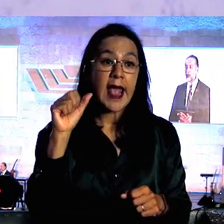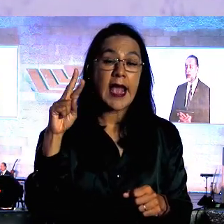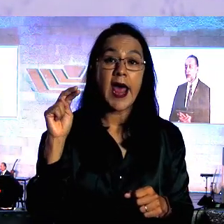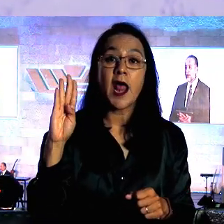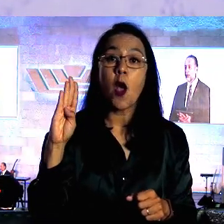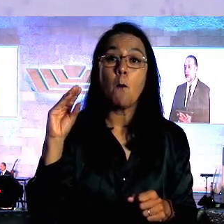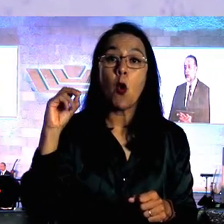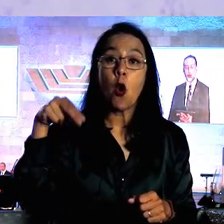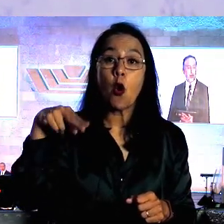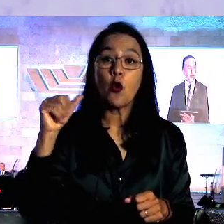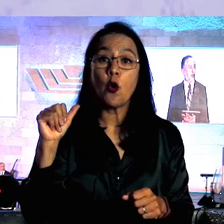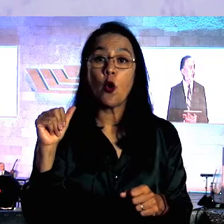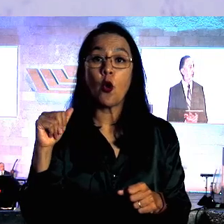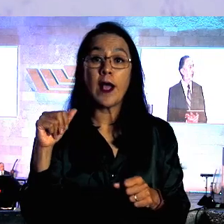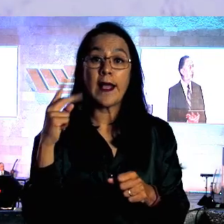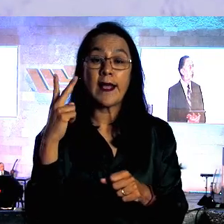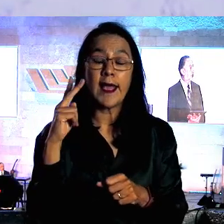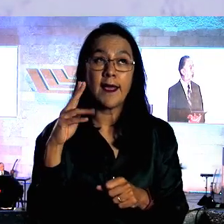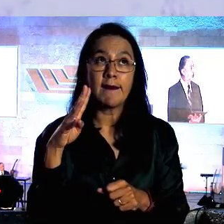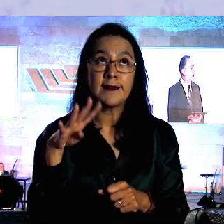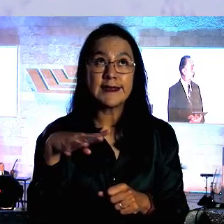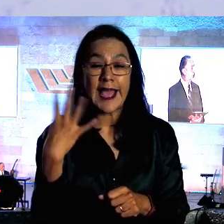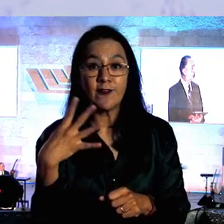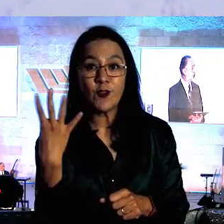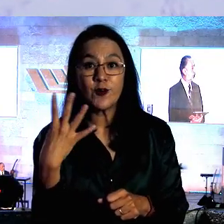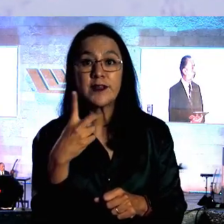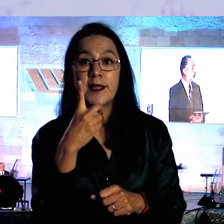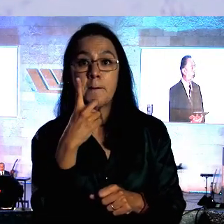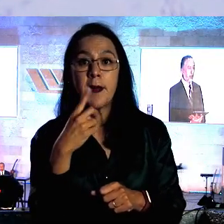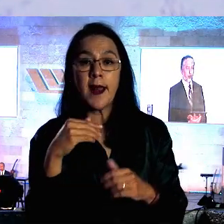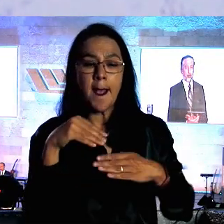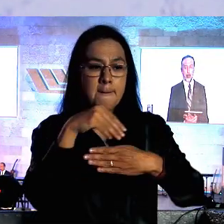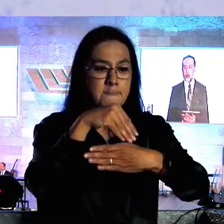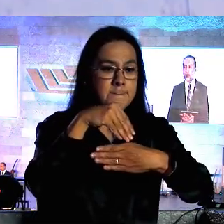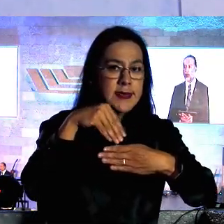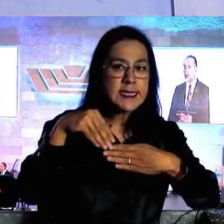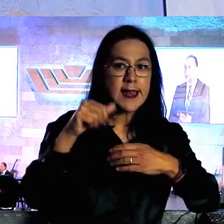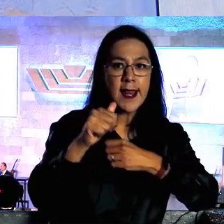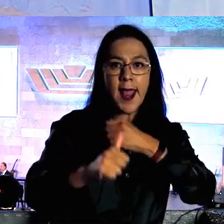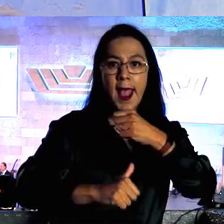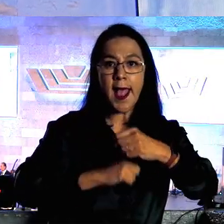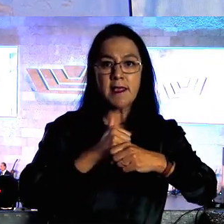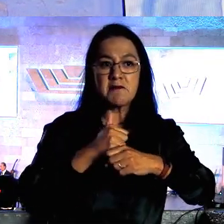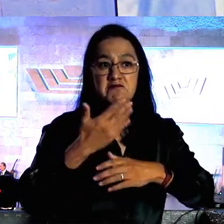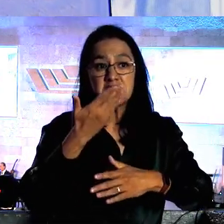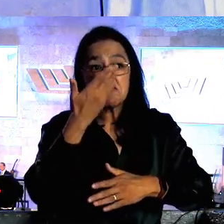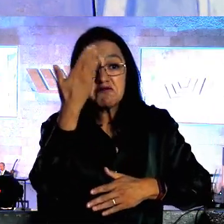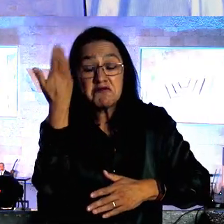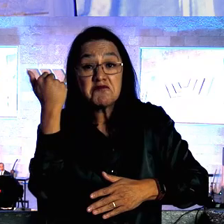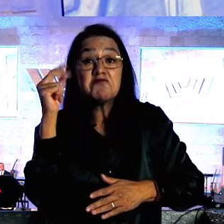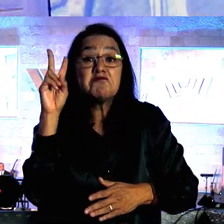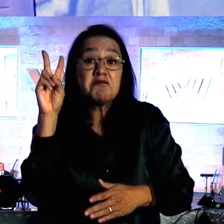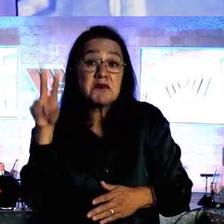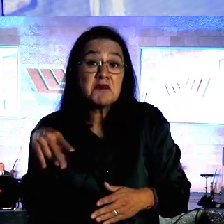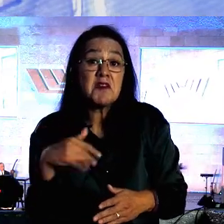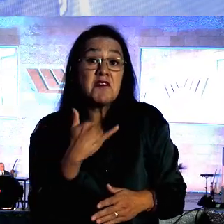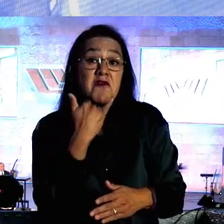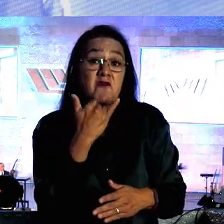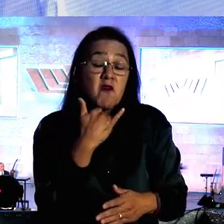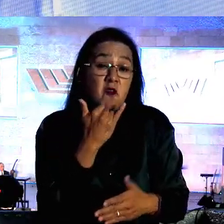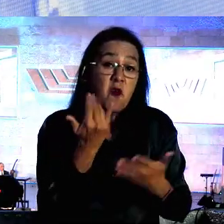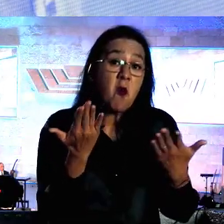existen para medición de los años pues no están seguros que eso sea cierto porque tienen muchas fallas